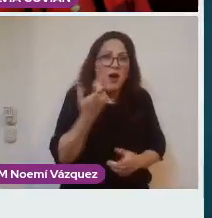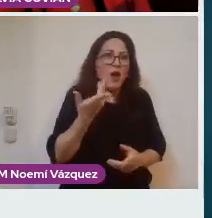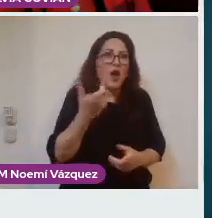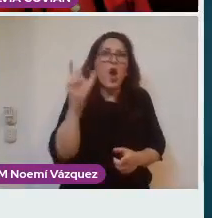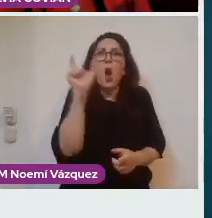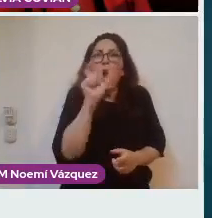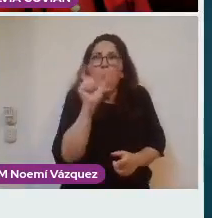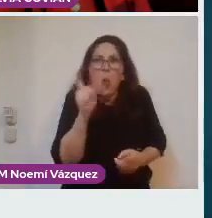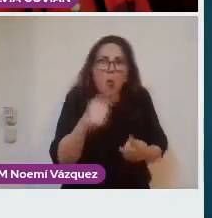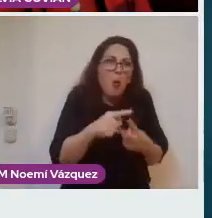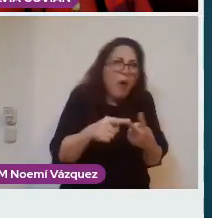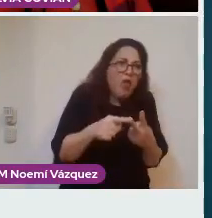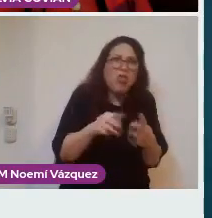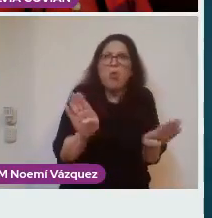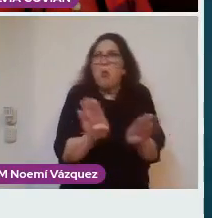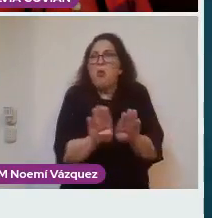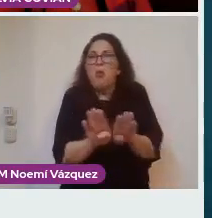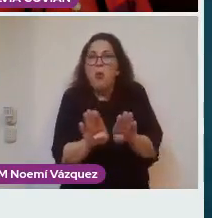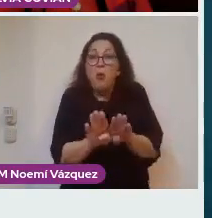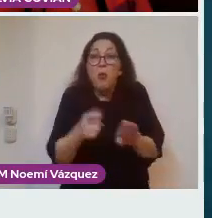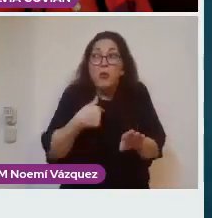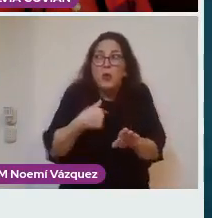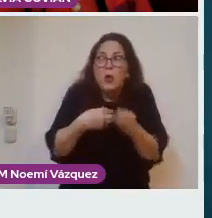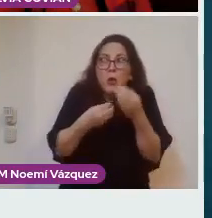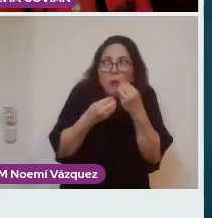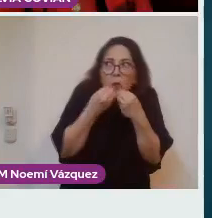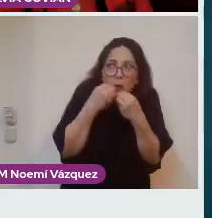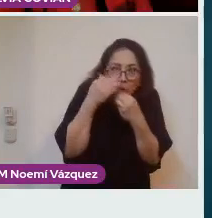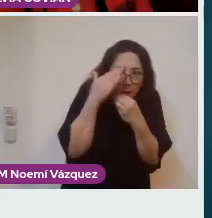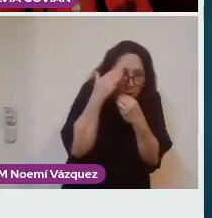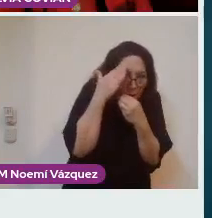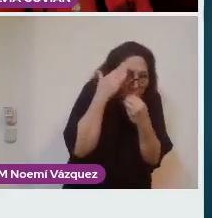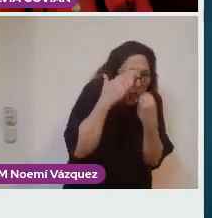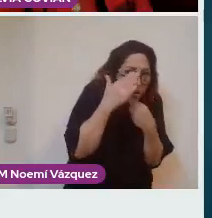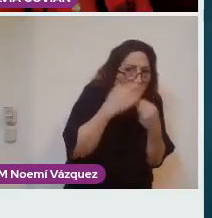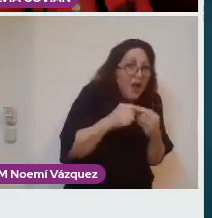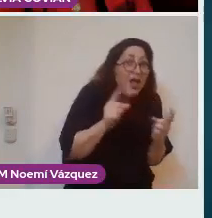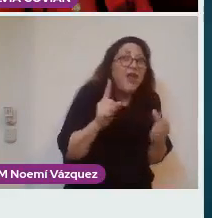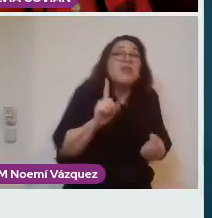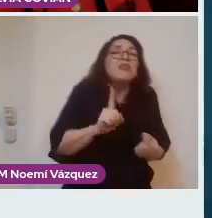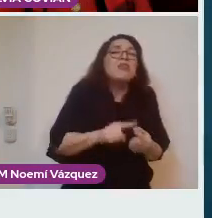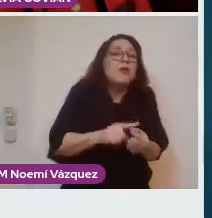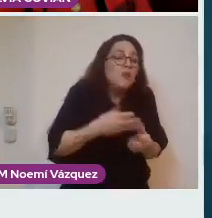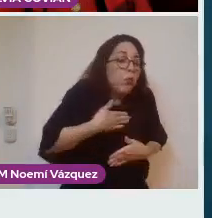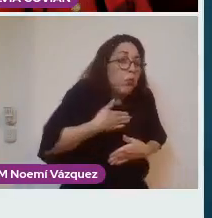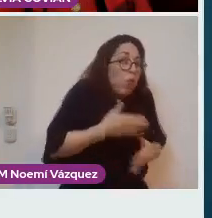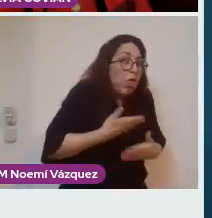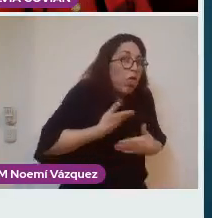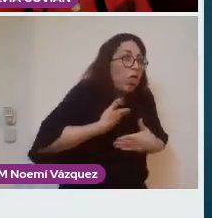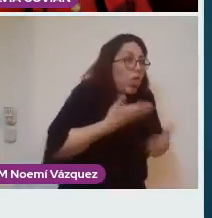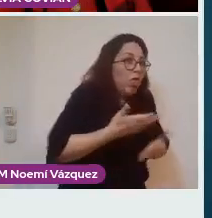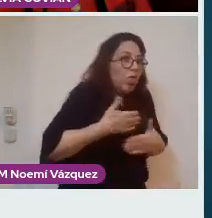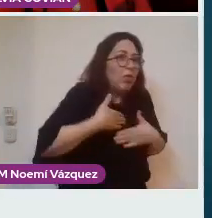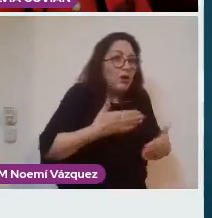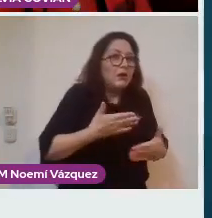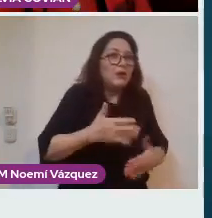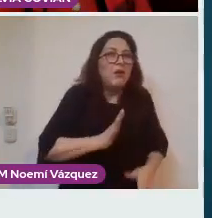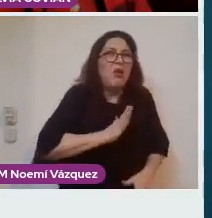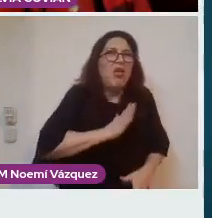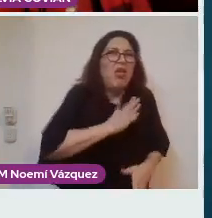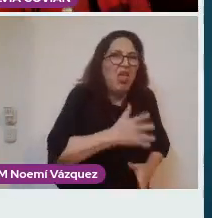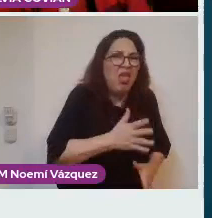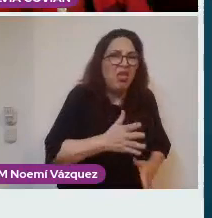aquí vamos a encontrar lo mismo en los atracones que se suceden, desde leves a moderados, graves